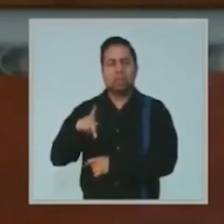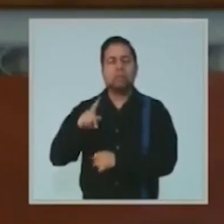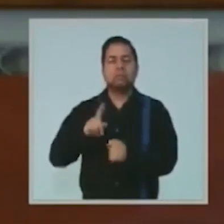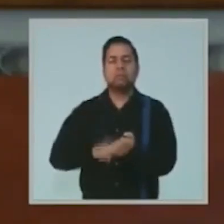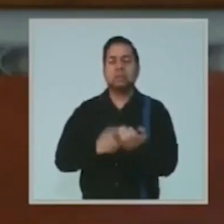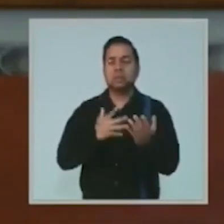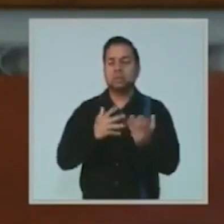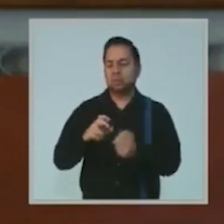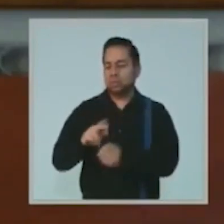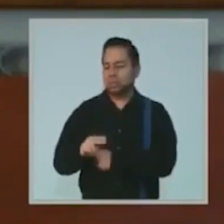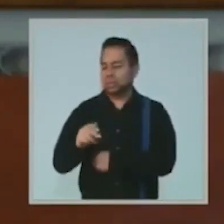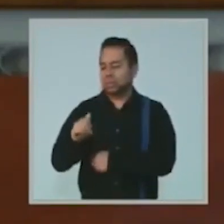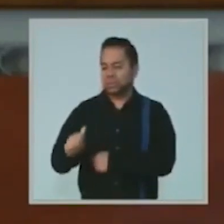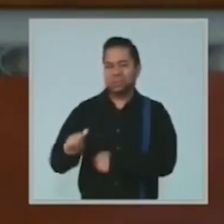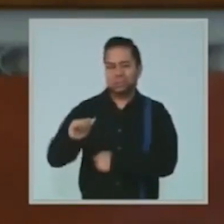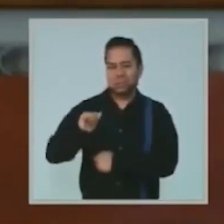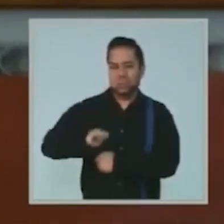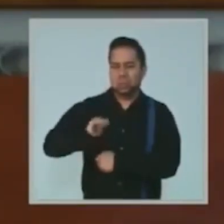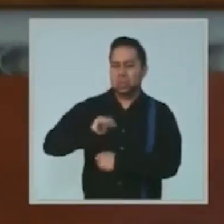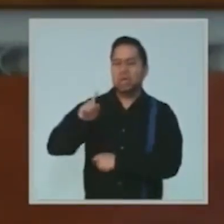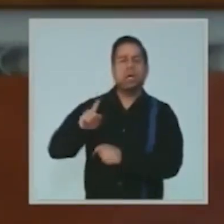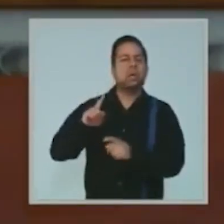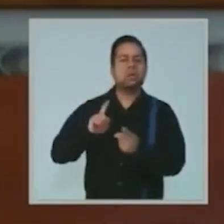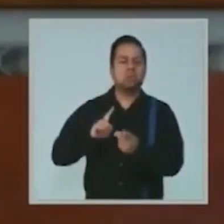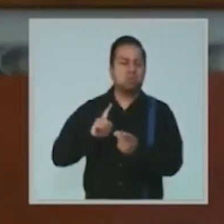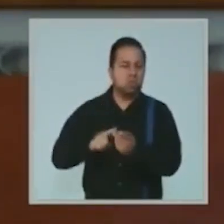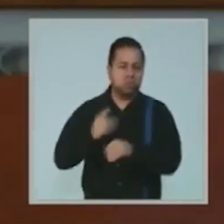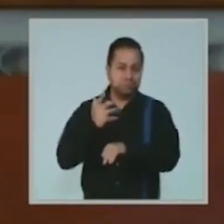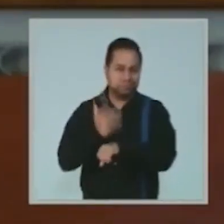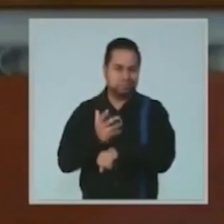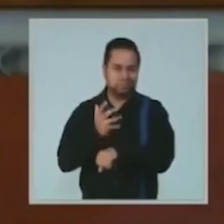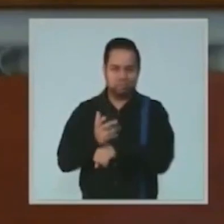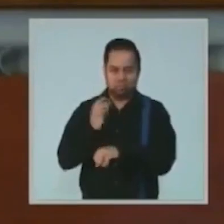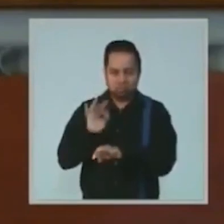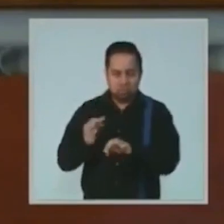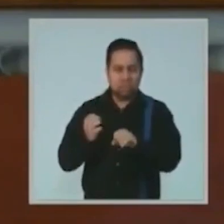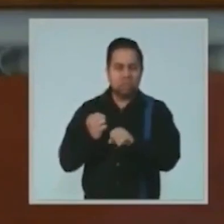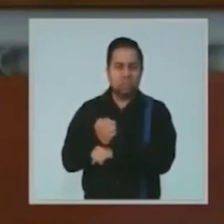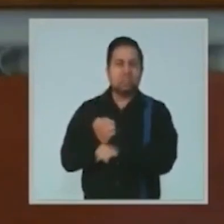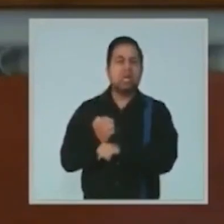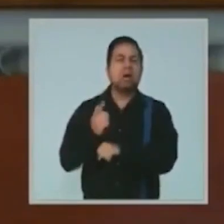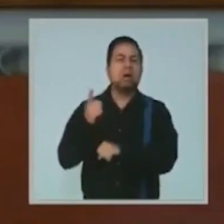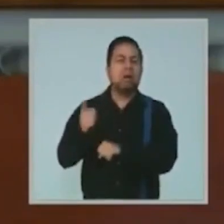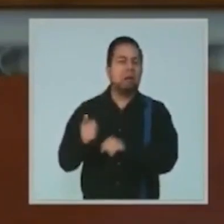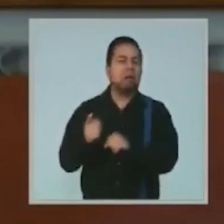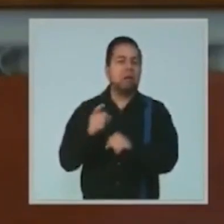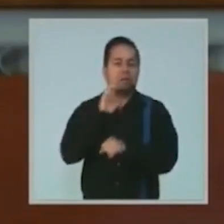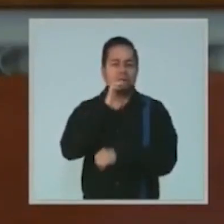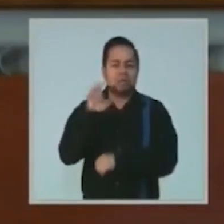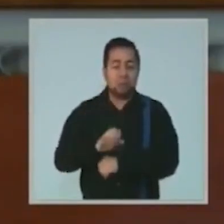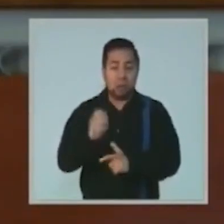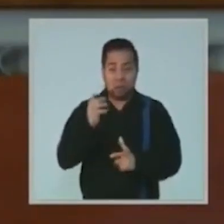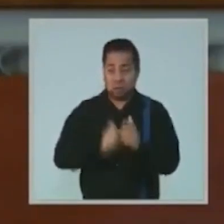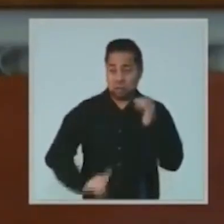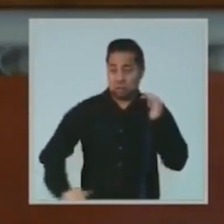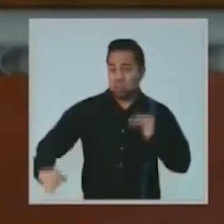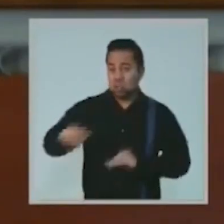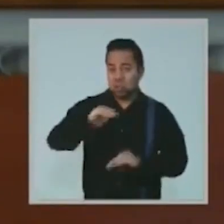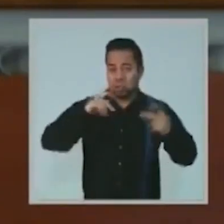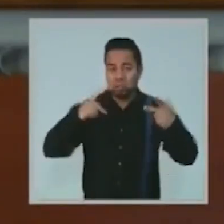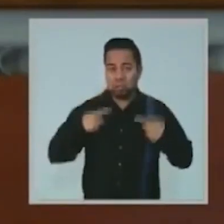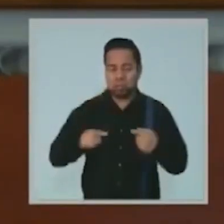30.564.000 pesos, de los cuales el 61.3% fueron destinados al pago de publicidad y comunicación